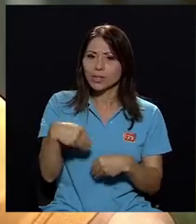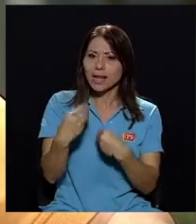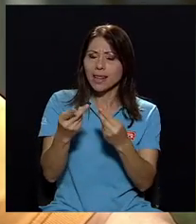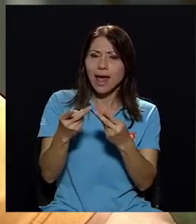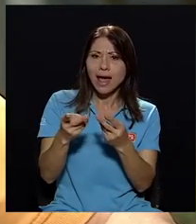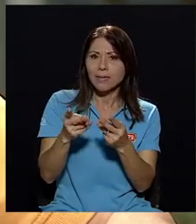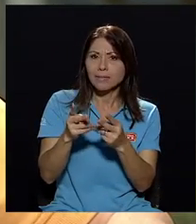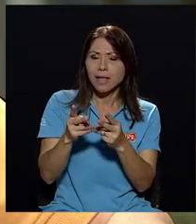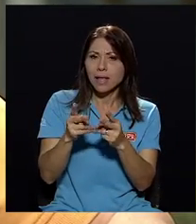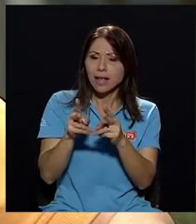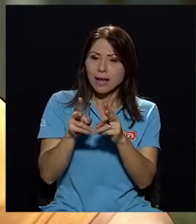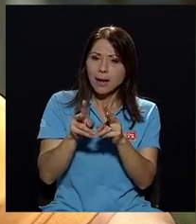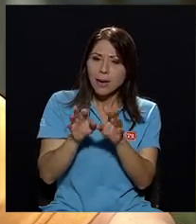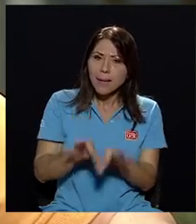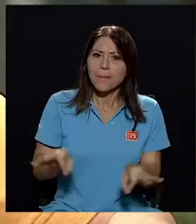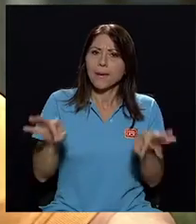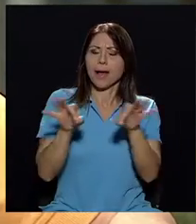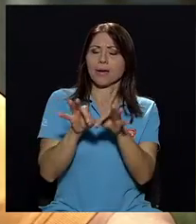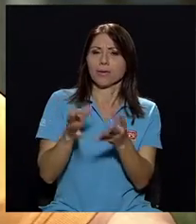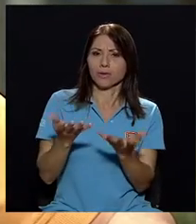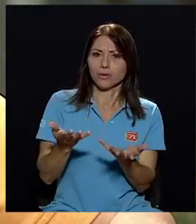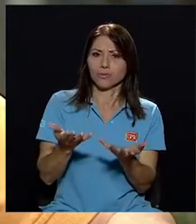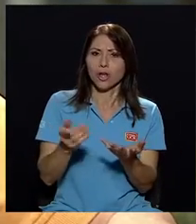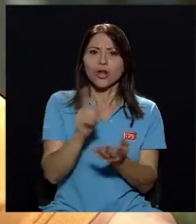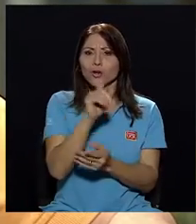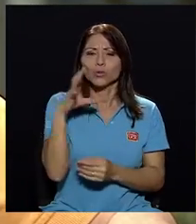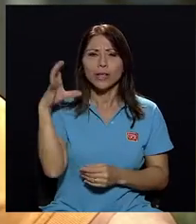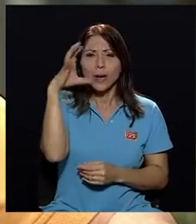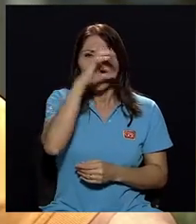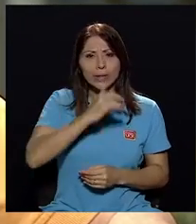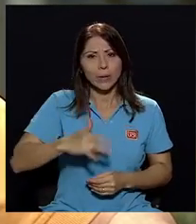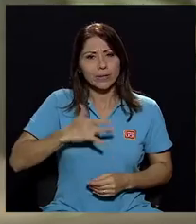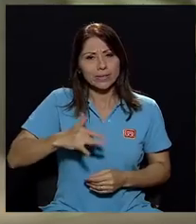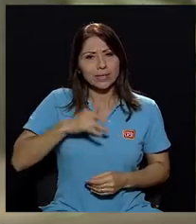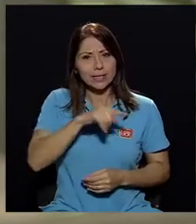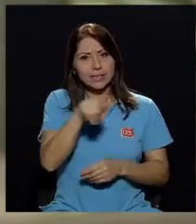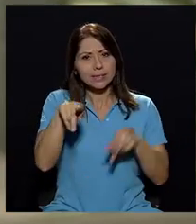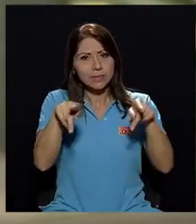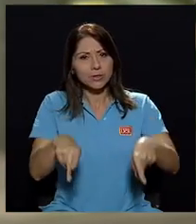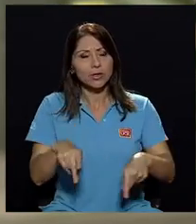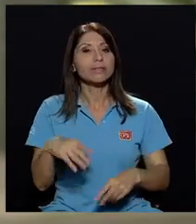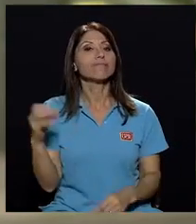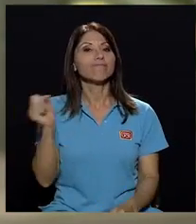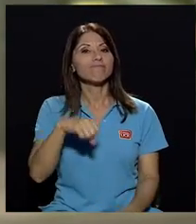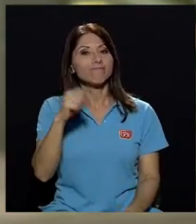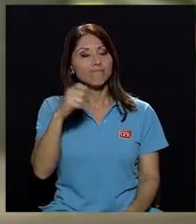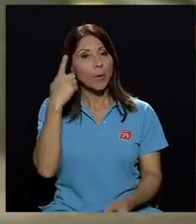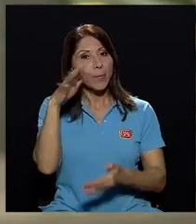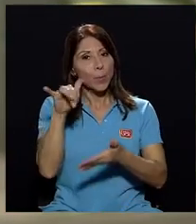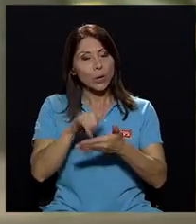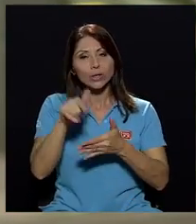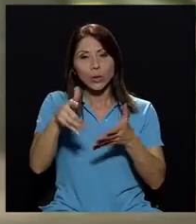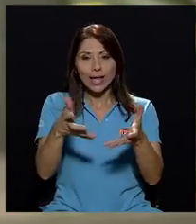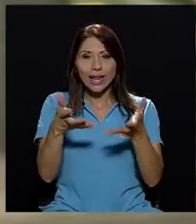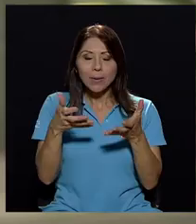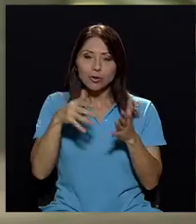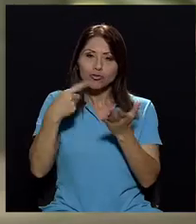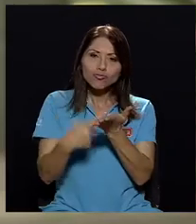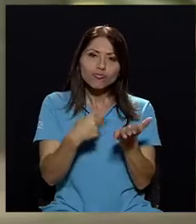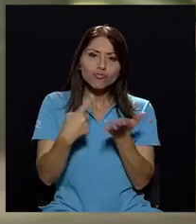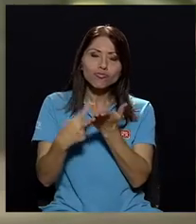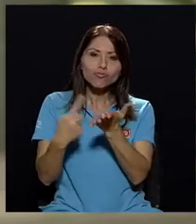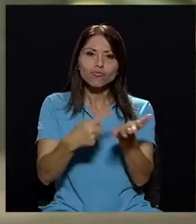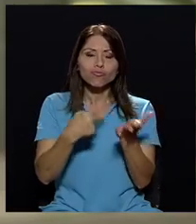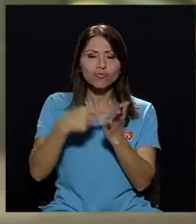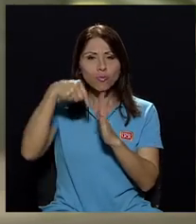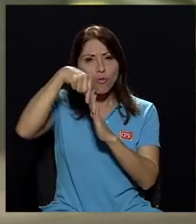le reste o se le minimice lo que esas personas pueden sentir. Es por esto que hoy queremos profundizar un poco más en el conocimiento